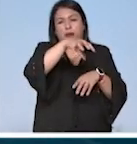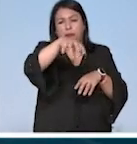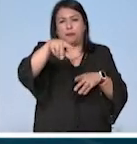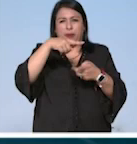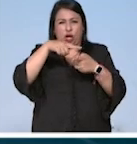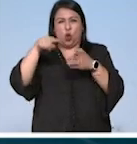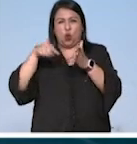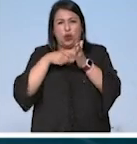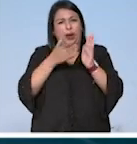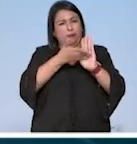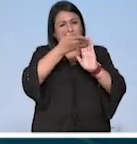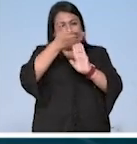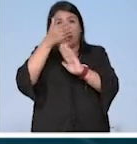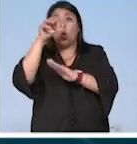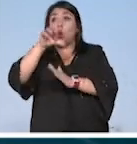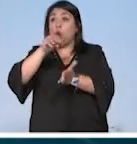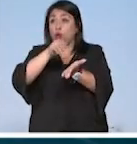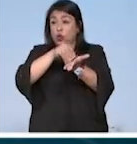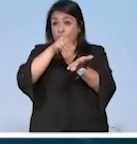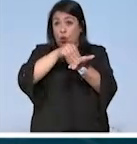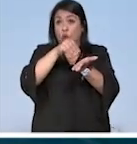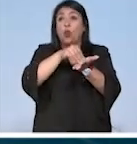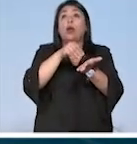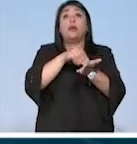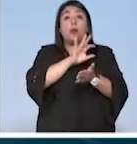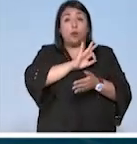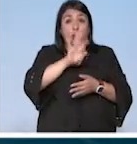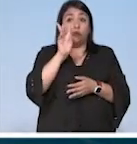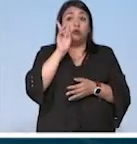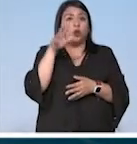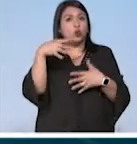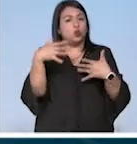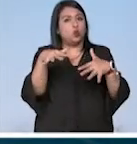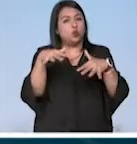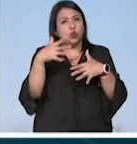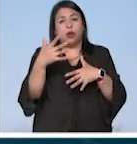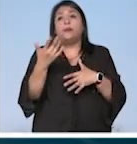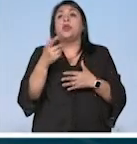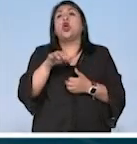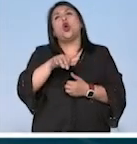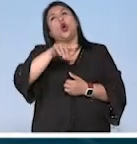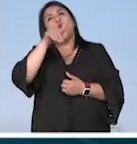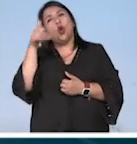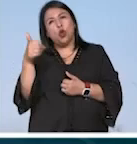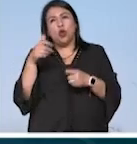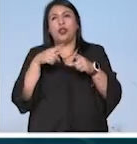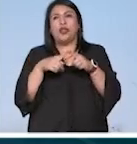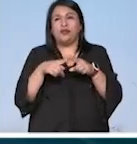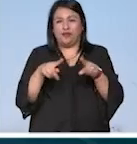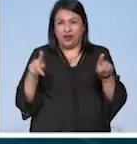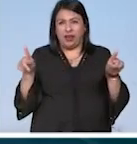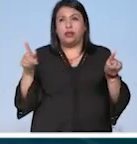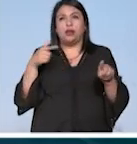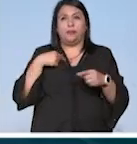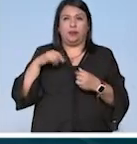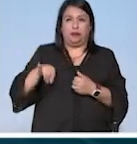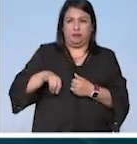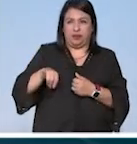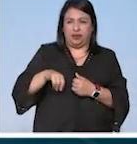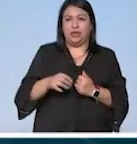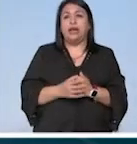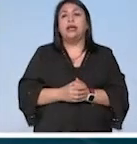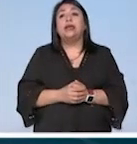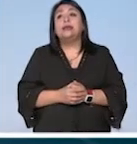en algunos casos aún todavía hoy se pueden considerar ejemplares otros casos que que me interesan